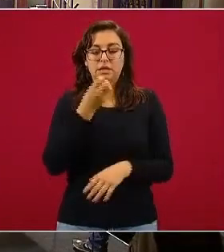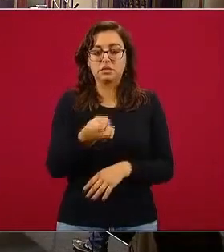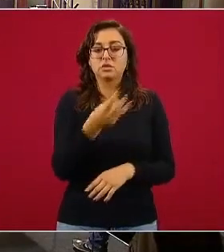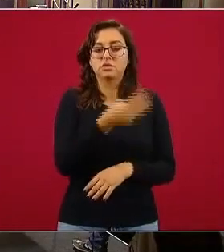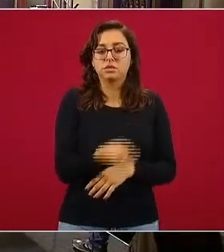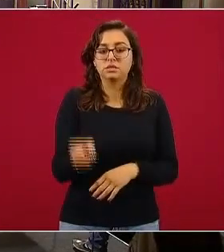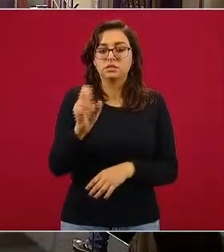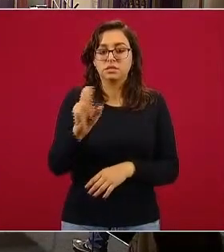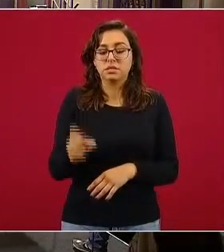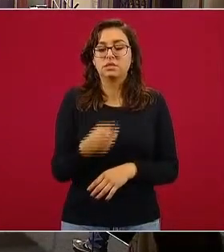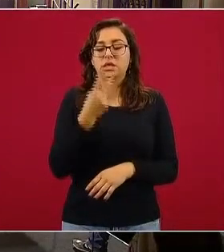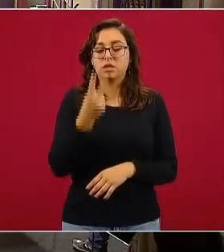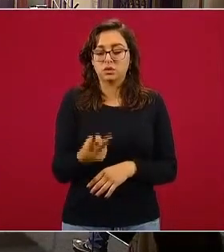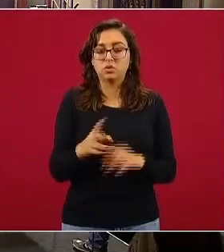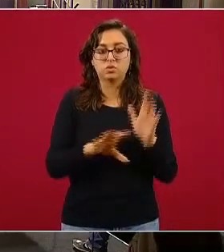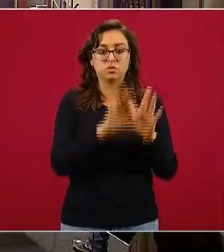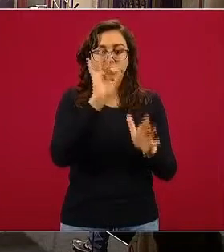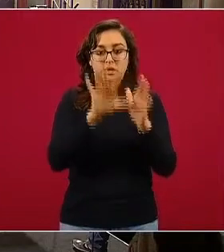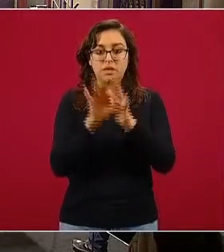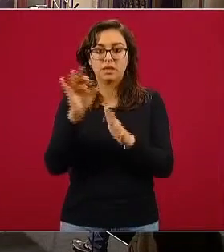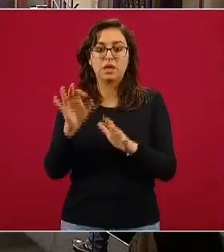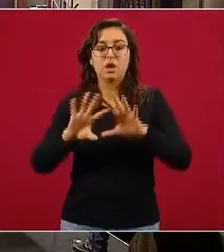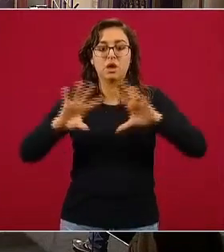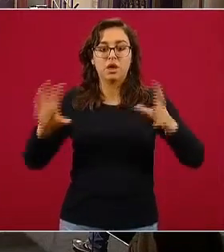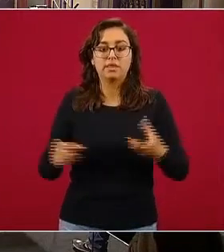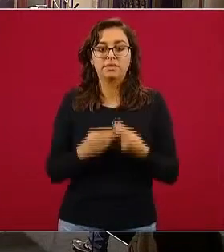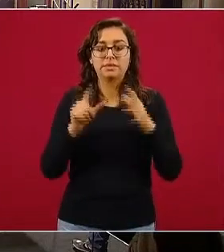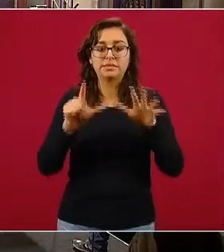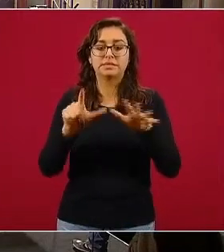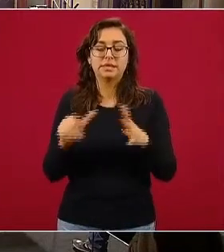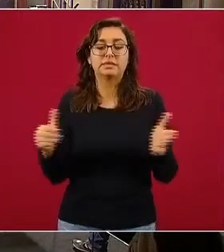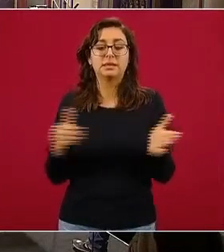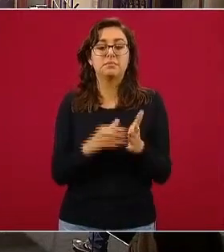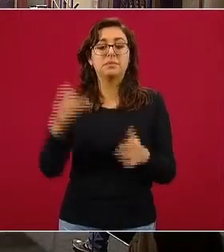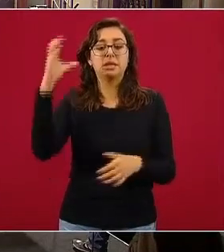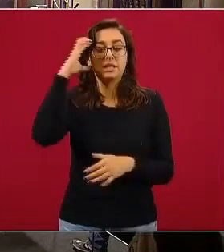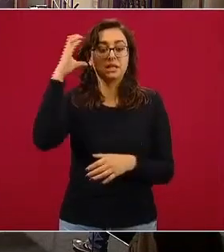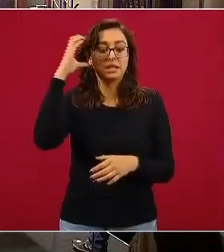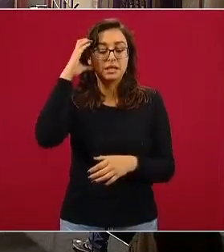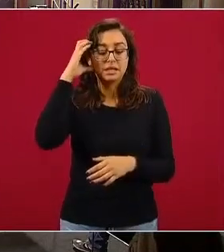cuales representan 17.163 camas del total de